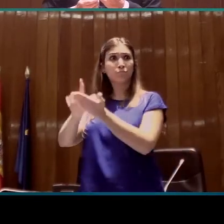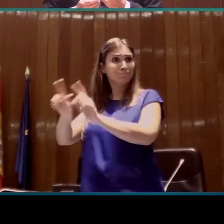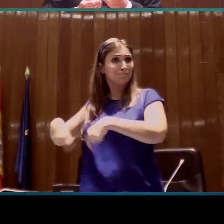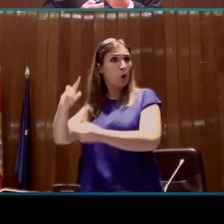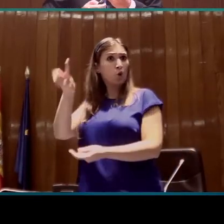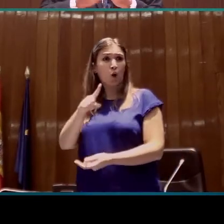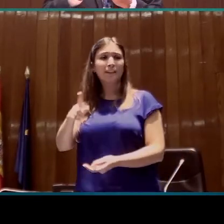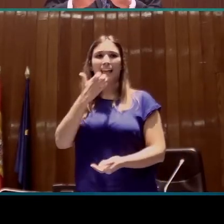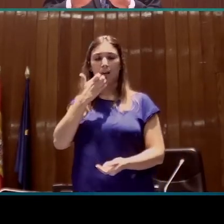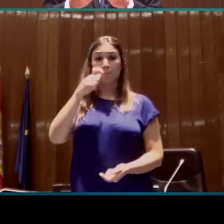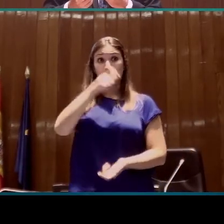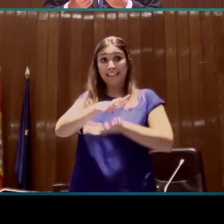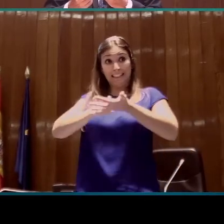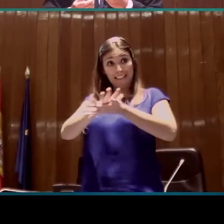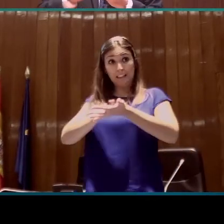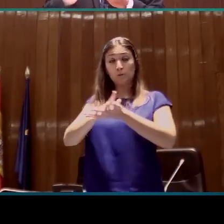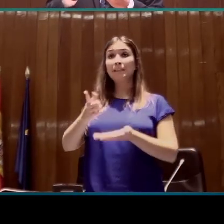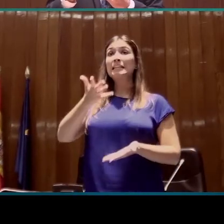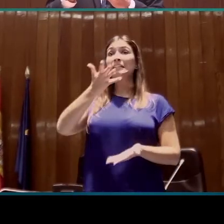hablantes de lengua de signos acceden al signo, su cerebro está